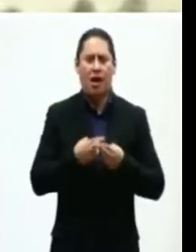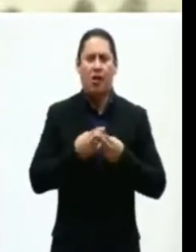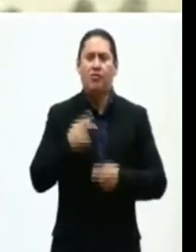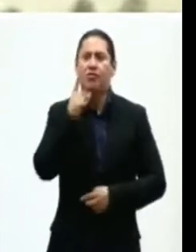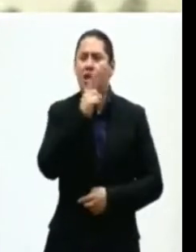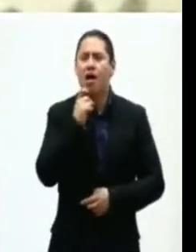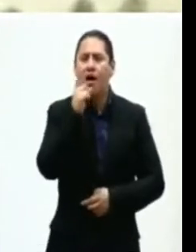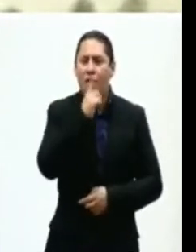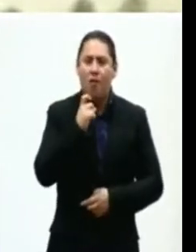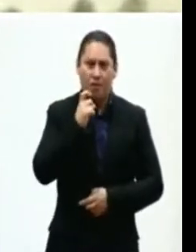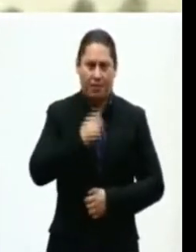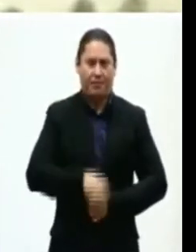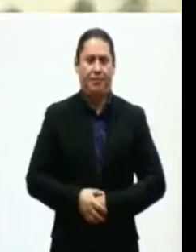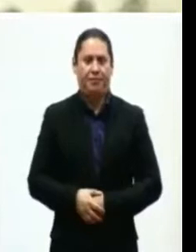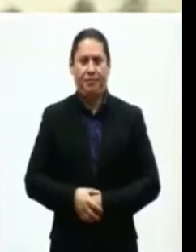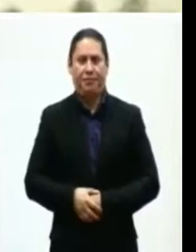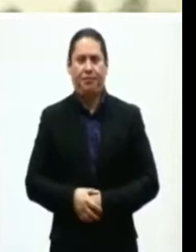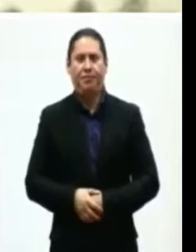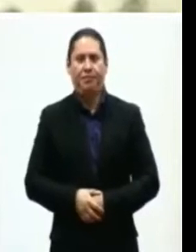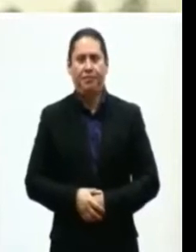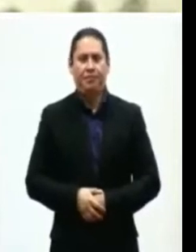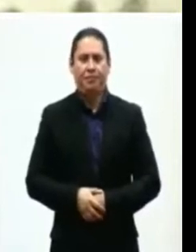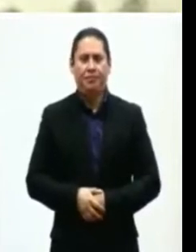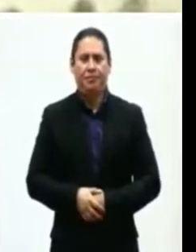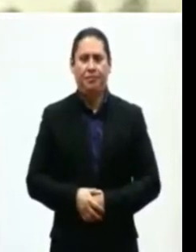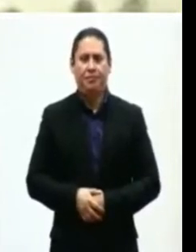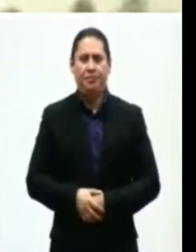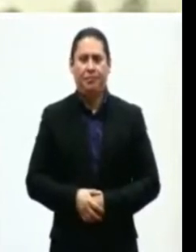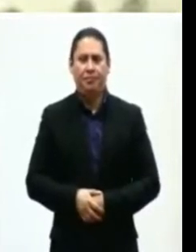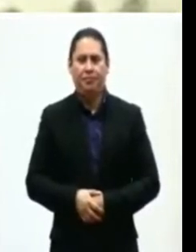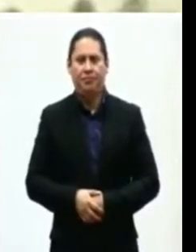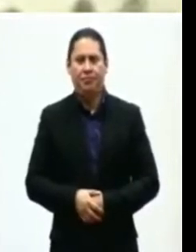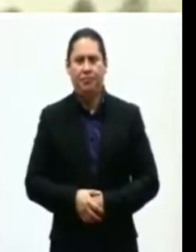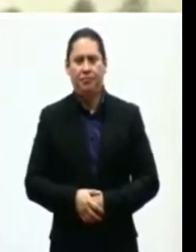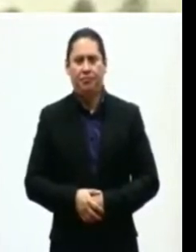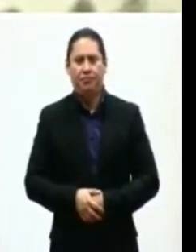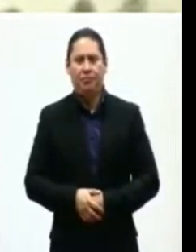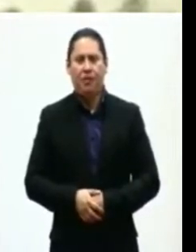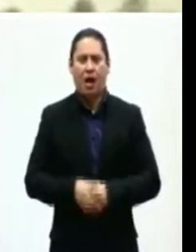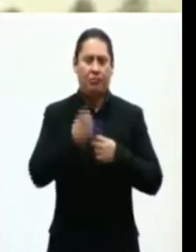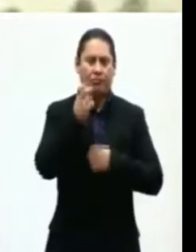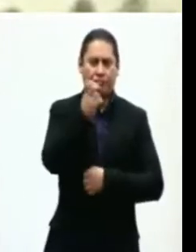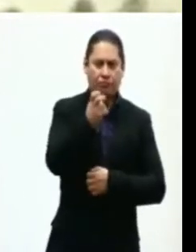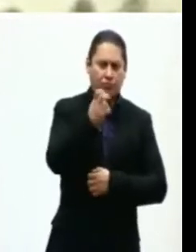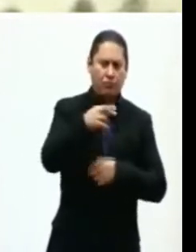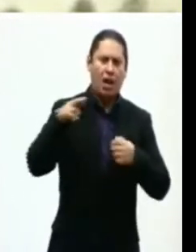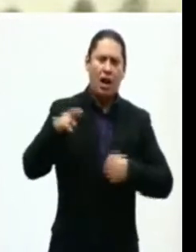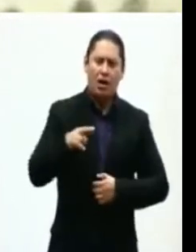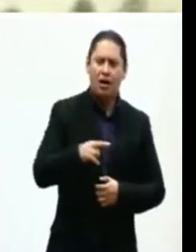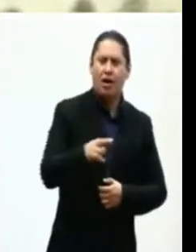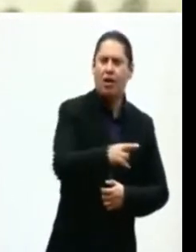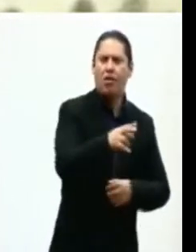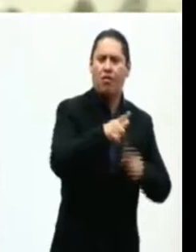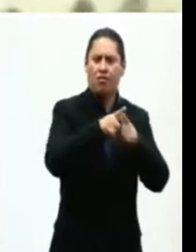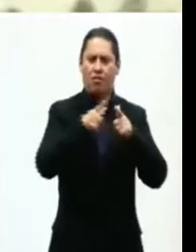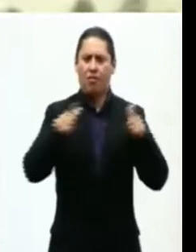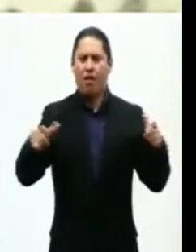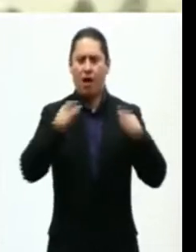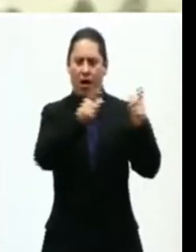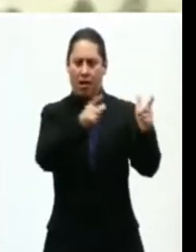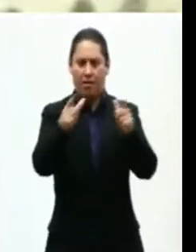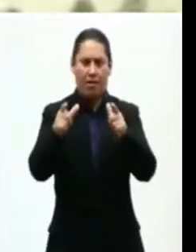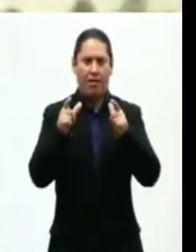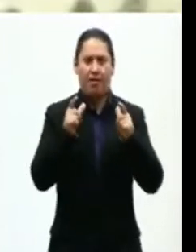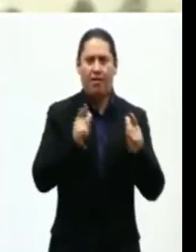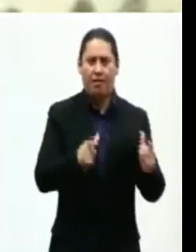hídrico, representado para el asunto en mención en la cuenca del Río Grande, Lagunas de Montebello,